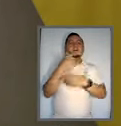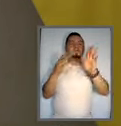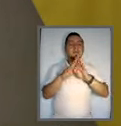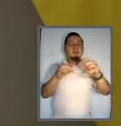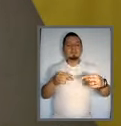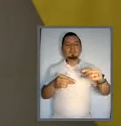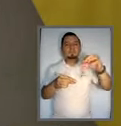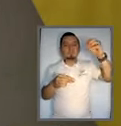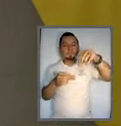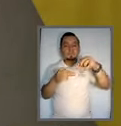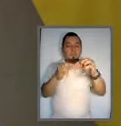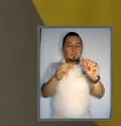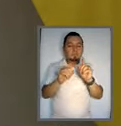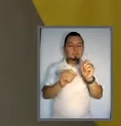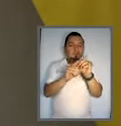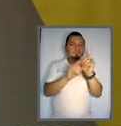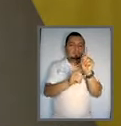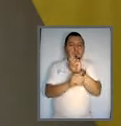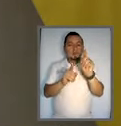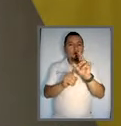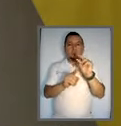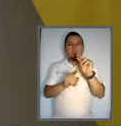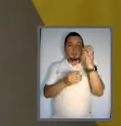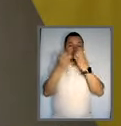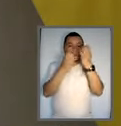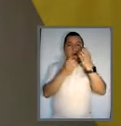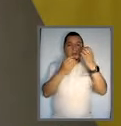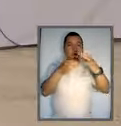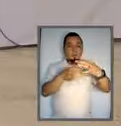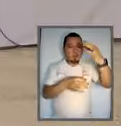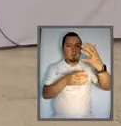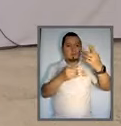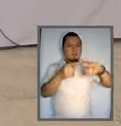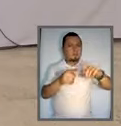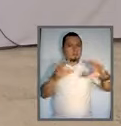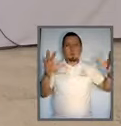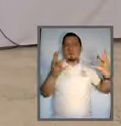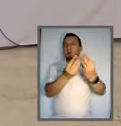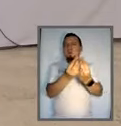para su aplicación. Sí, te doy el dato exacto de las que ya tenemos